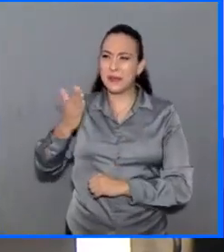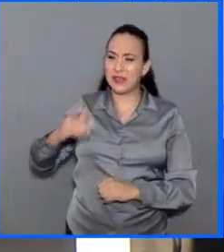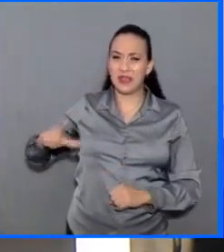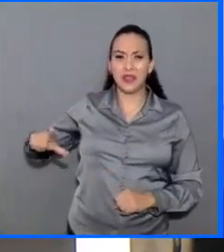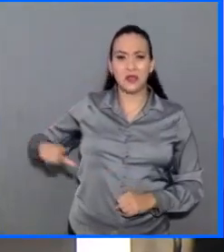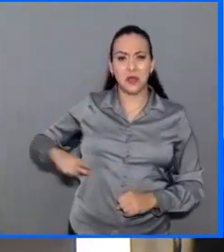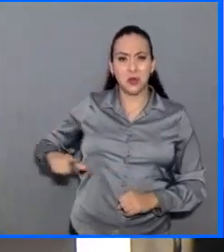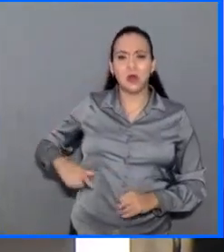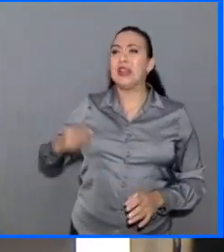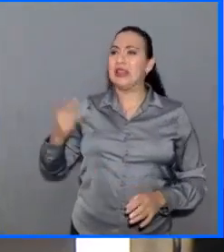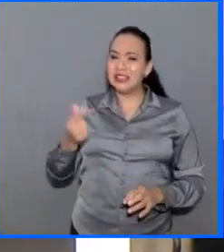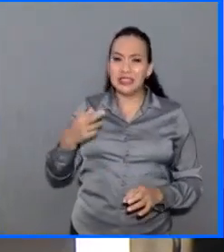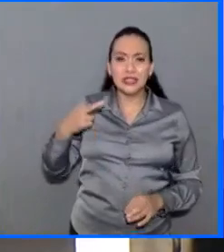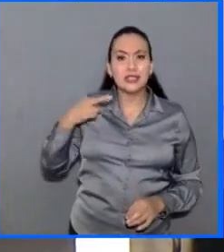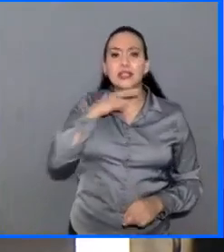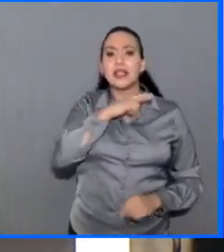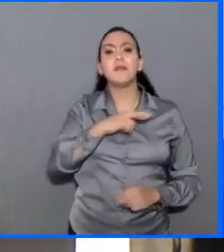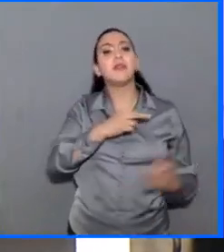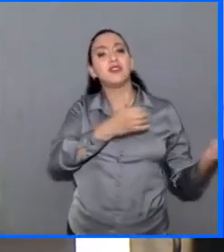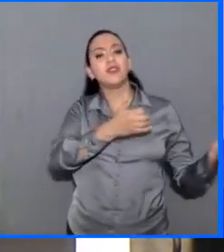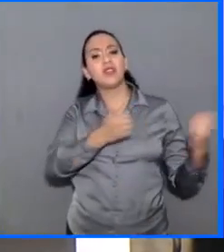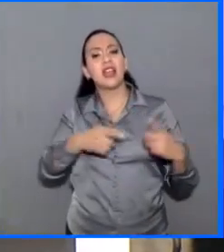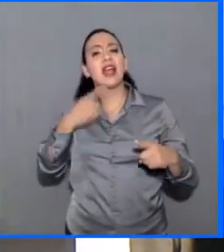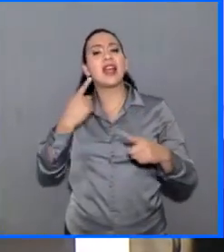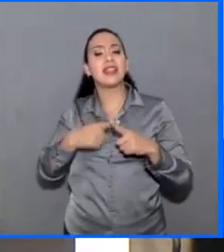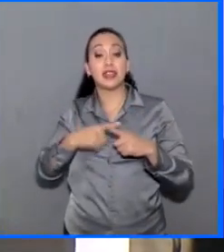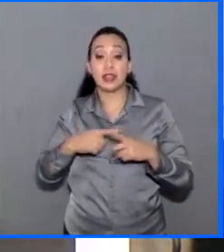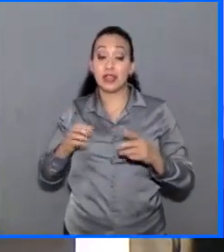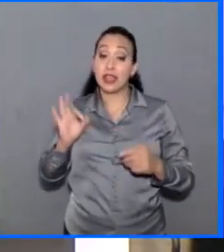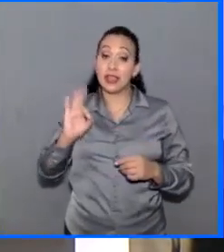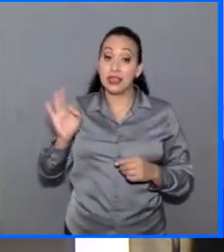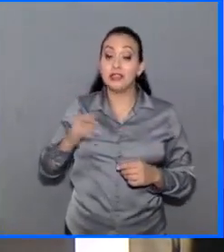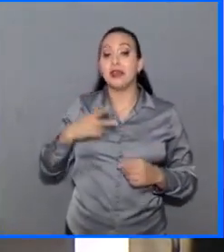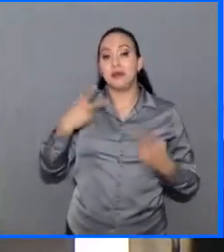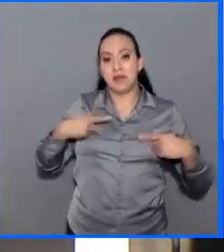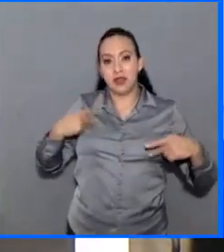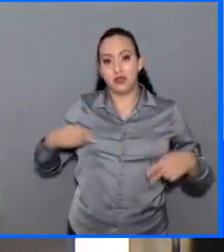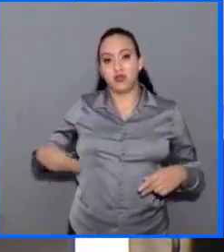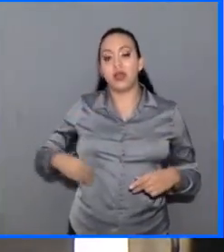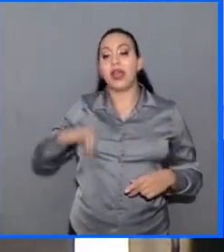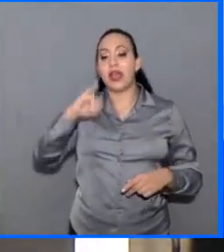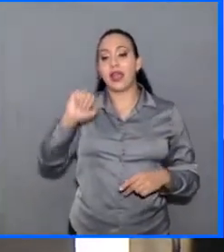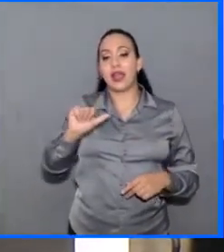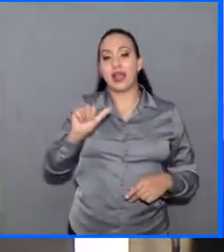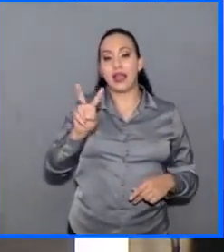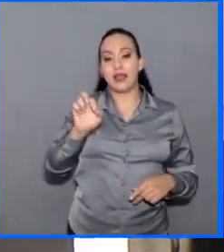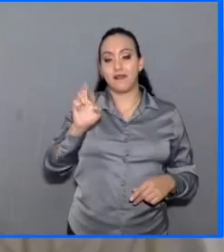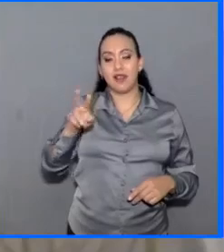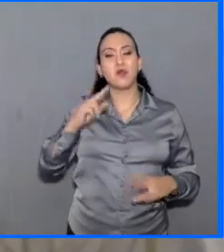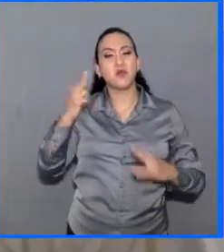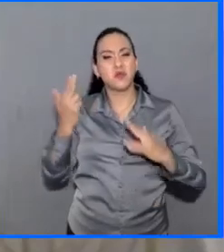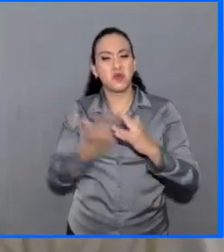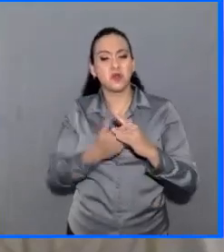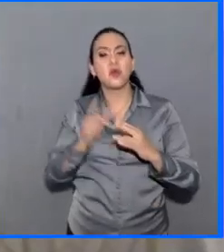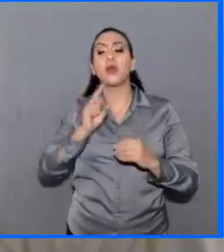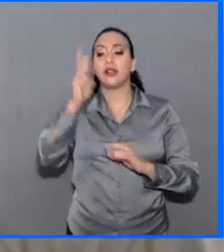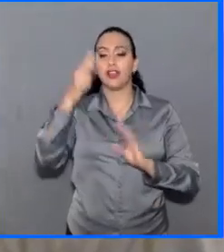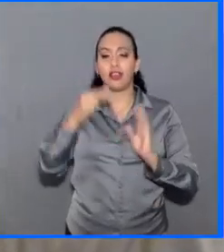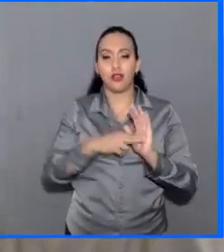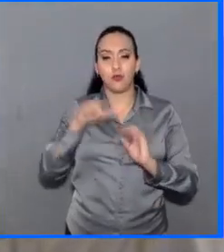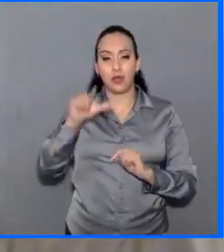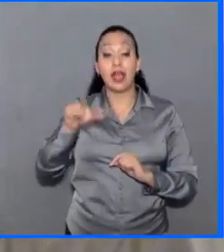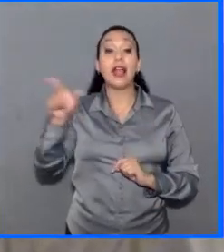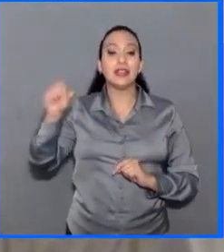de extradición del presunto autor intelectual. Javier Valdés fue asesinado en 2017 en Culiacán,